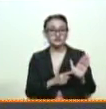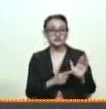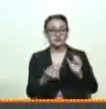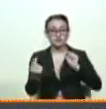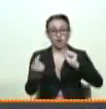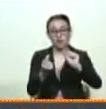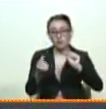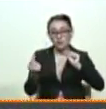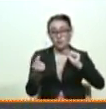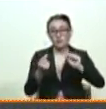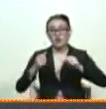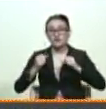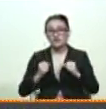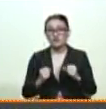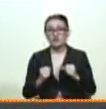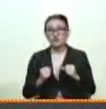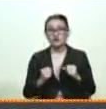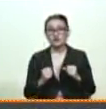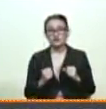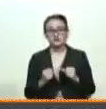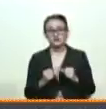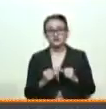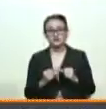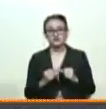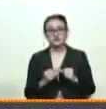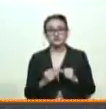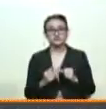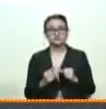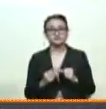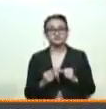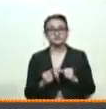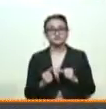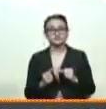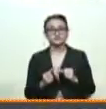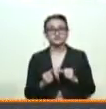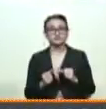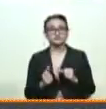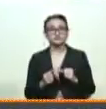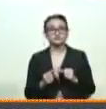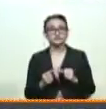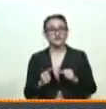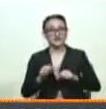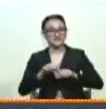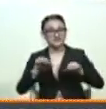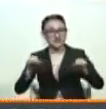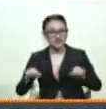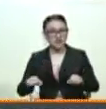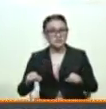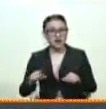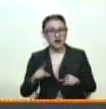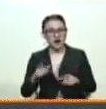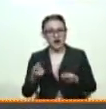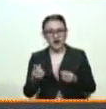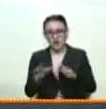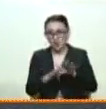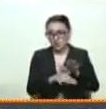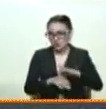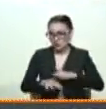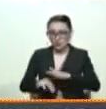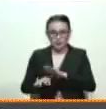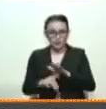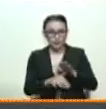debate para pasar de un sistema partidocrático, corrupto,